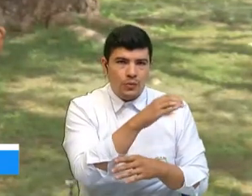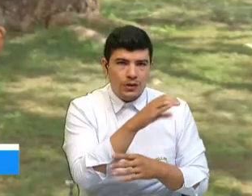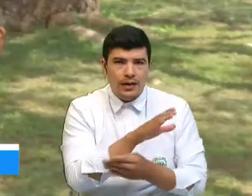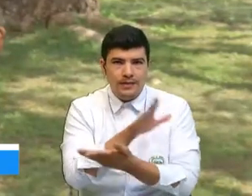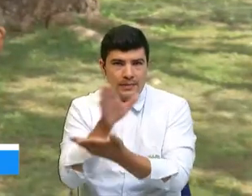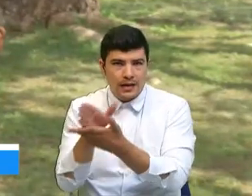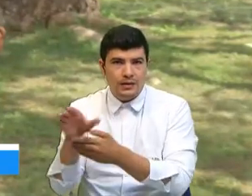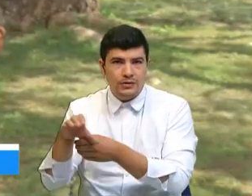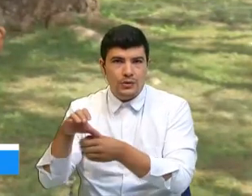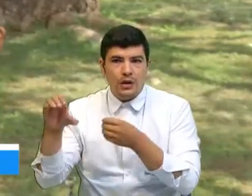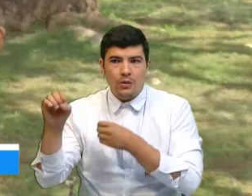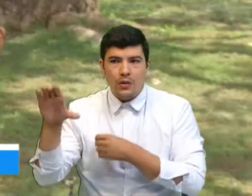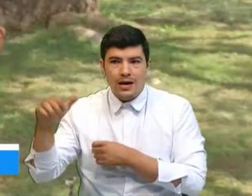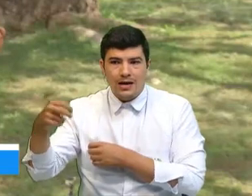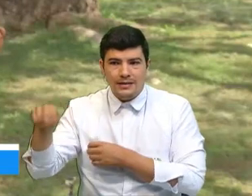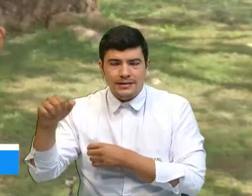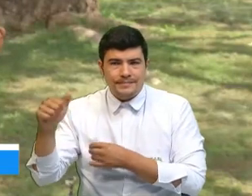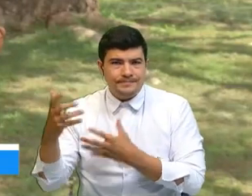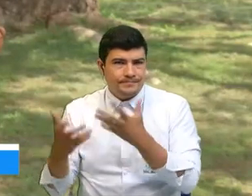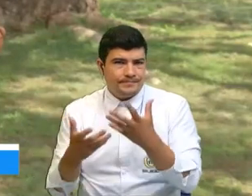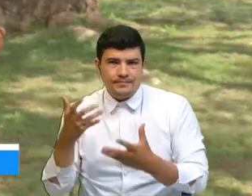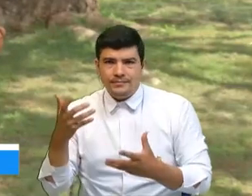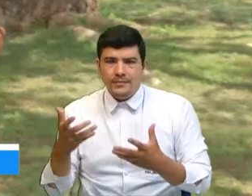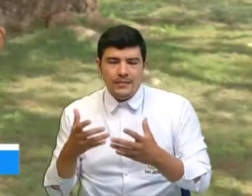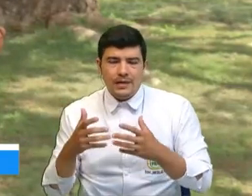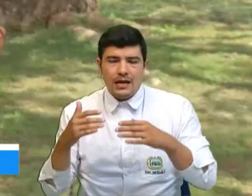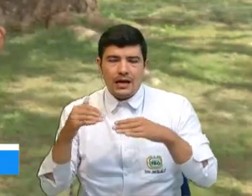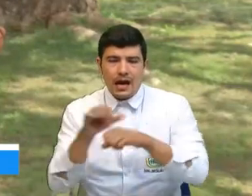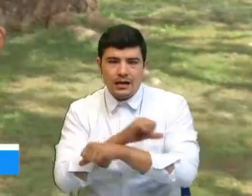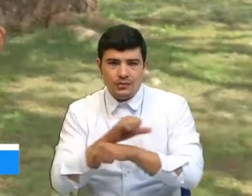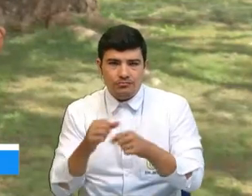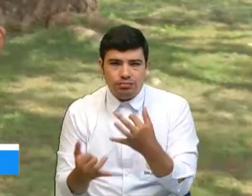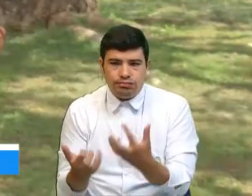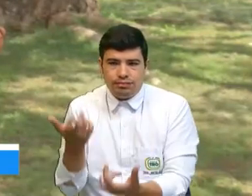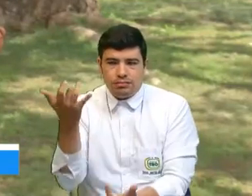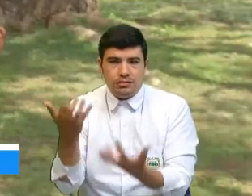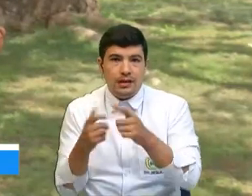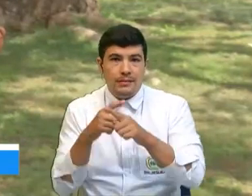pues ha generado tensión, pero de a poco se ha ido normalizando esta importante movilidad con ciertas restricciones.